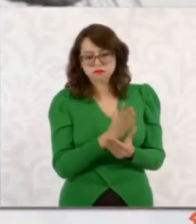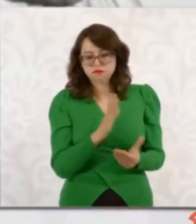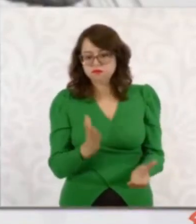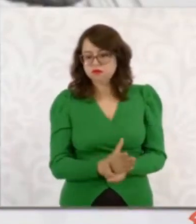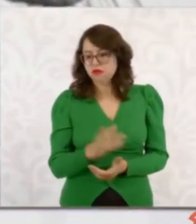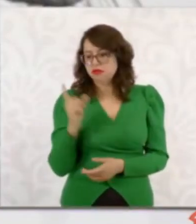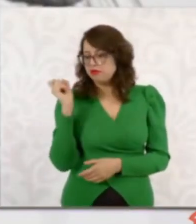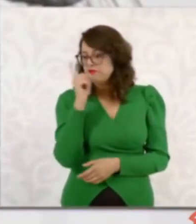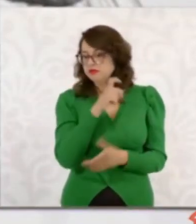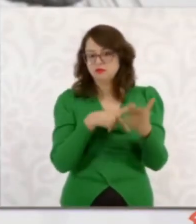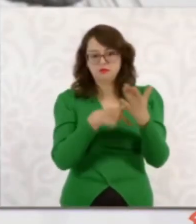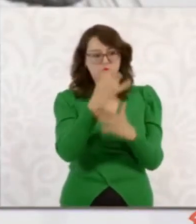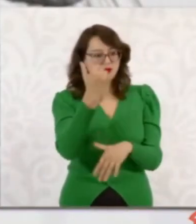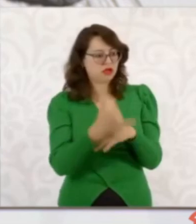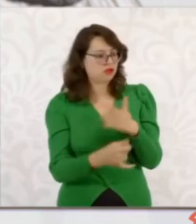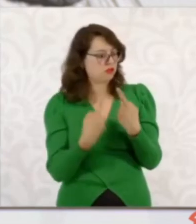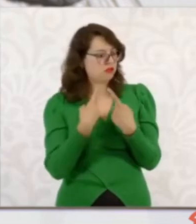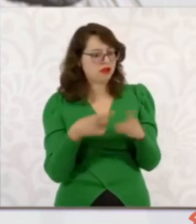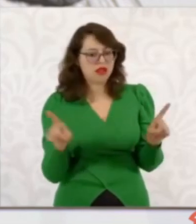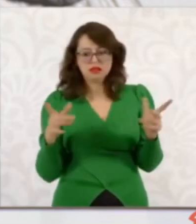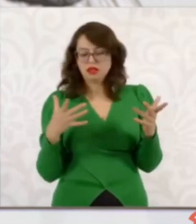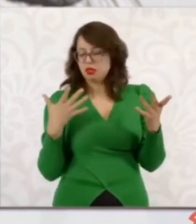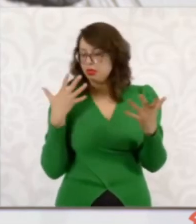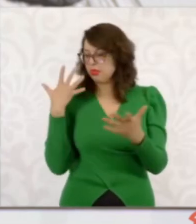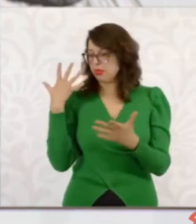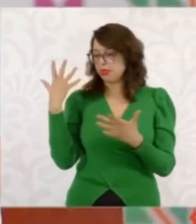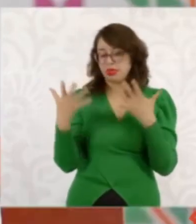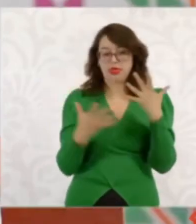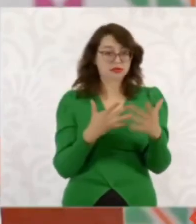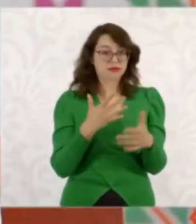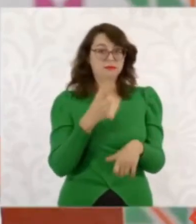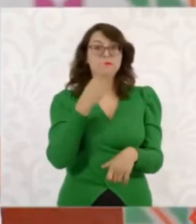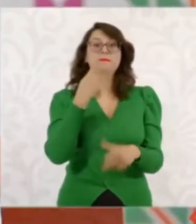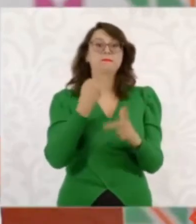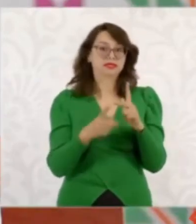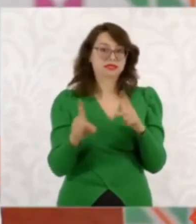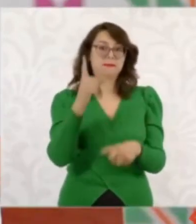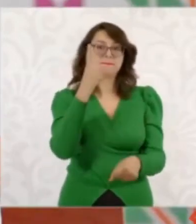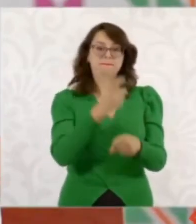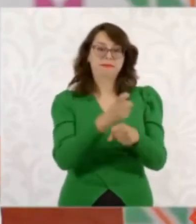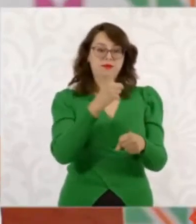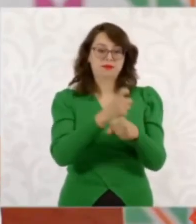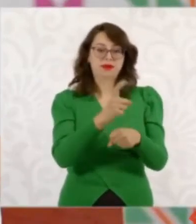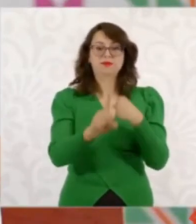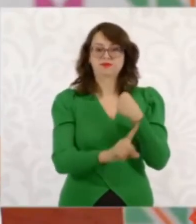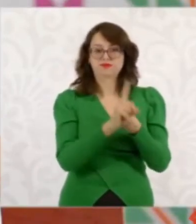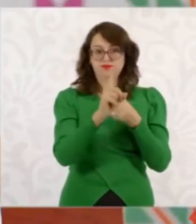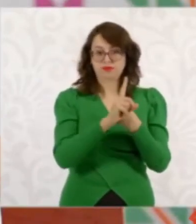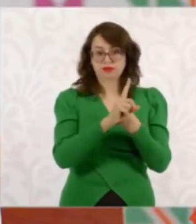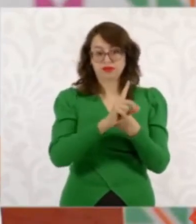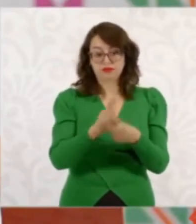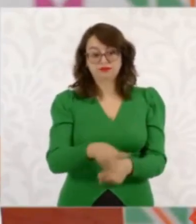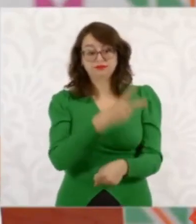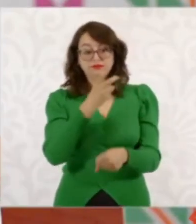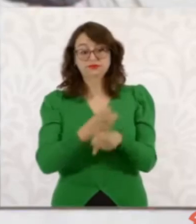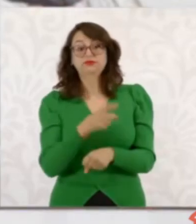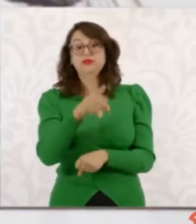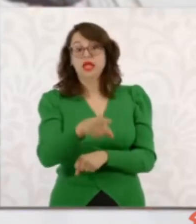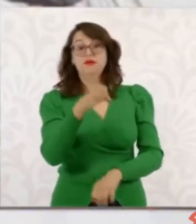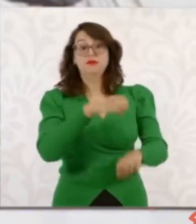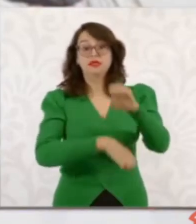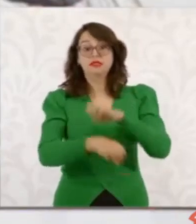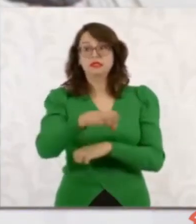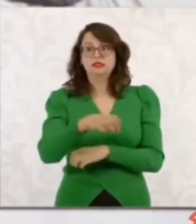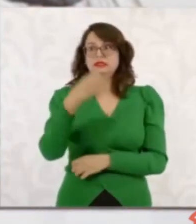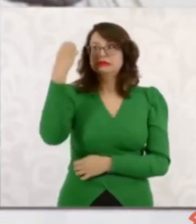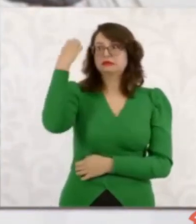compleja cuando ya es otro proyecto ejecutivo. Ese fue el primer problema. Y segundo, como la empresa que se contrató no tenía